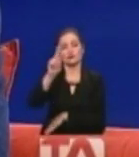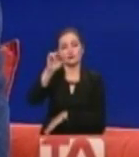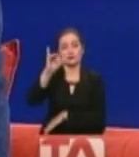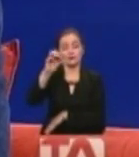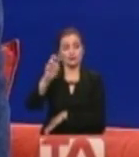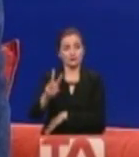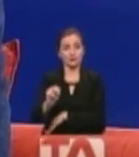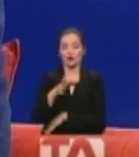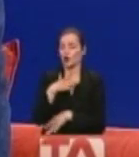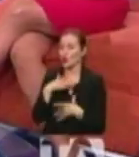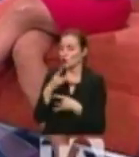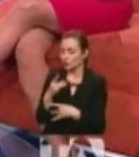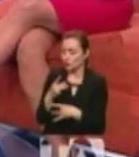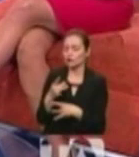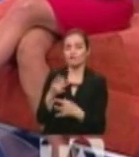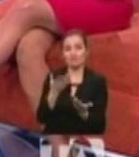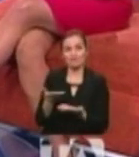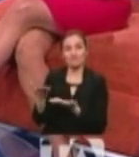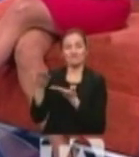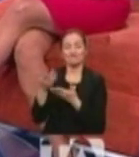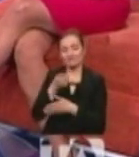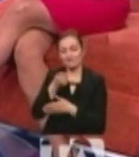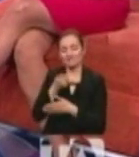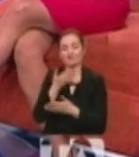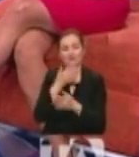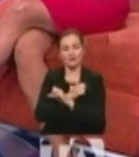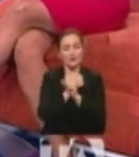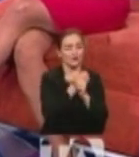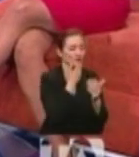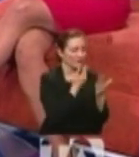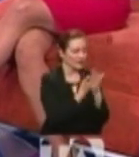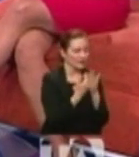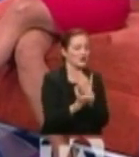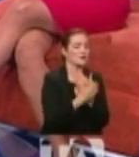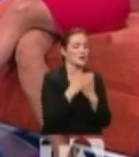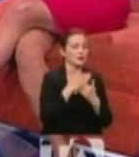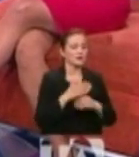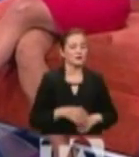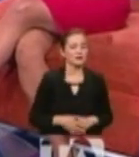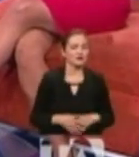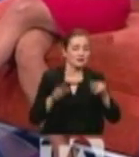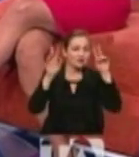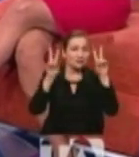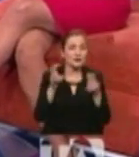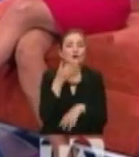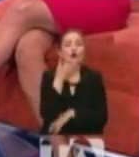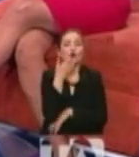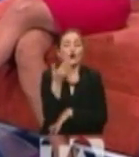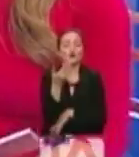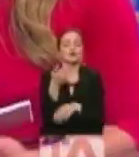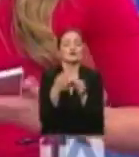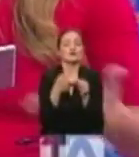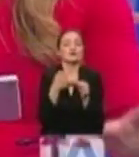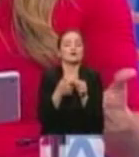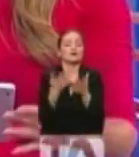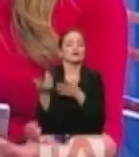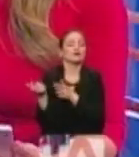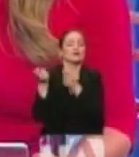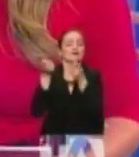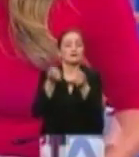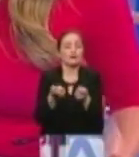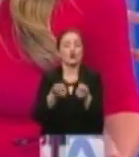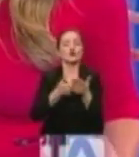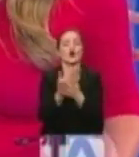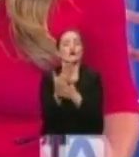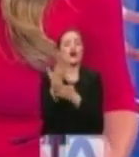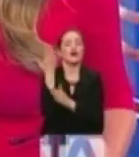¿Cómo está, doctor? Qué gusto tenerlo en esta mañana. Buenos días. Muchísimas gracias. ¿Cómo ve usted este panorama de la capital que se le entrega al